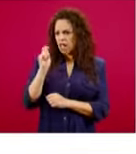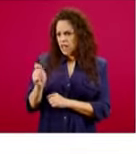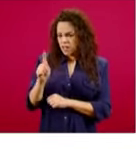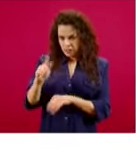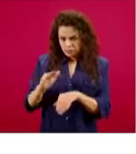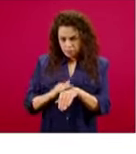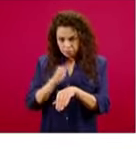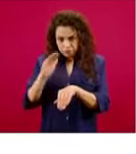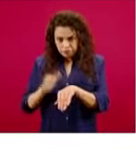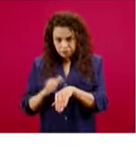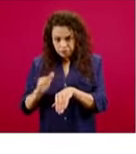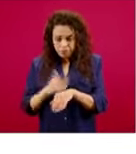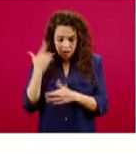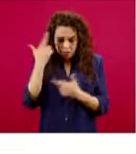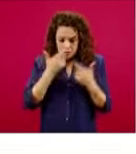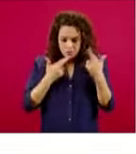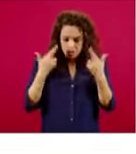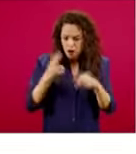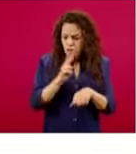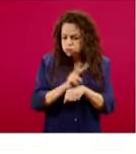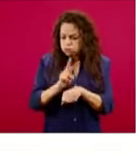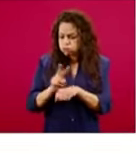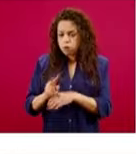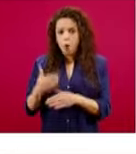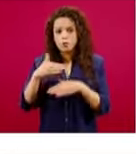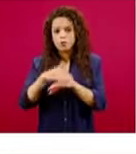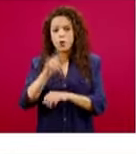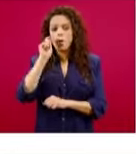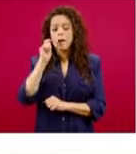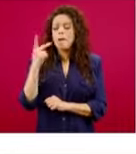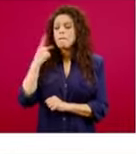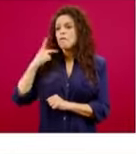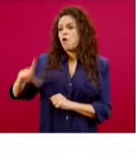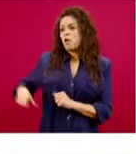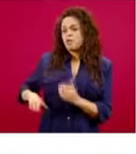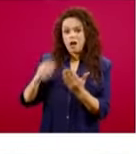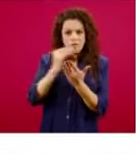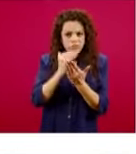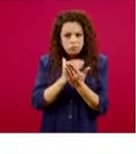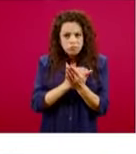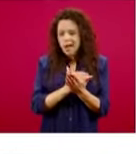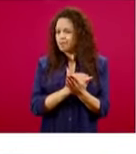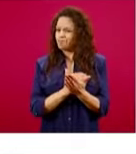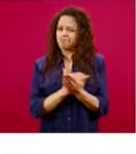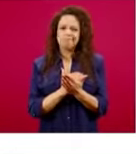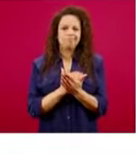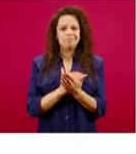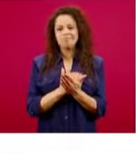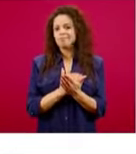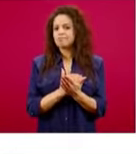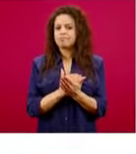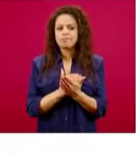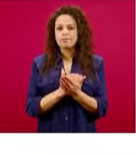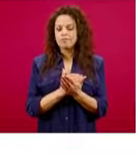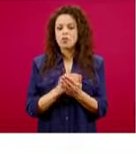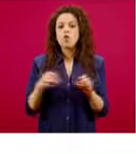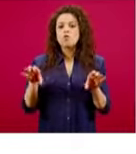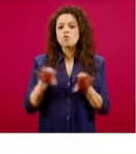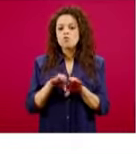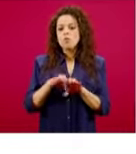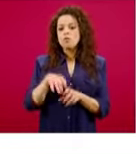sobre las políticas públicas no es una evaluación sobre el comportamiento